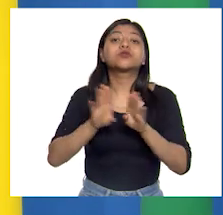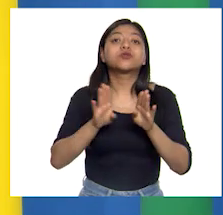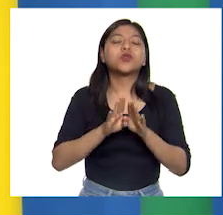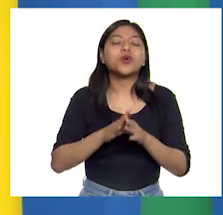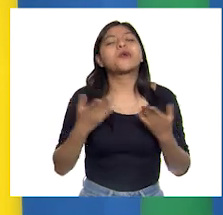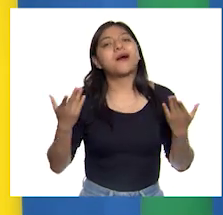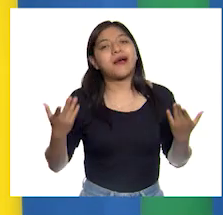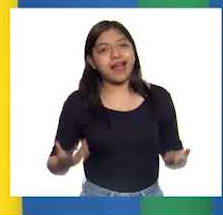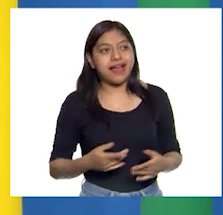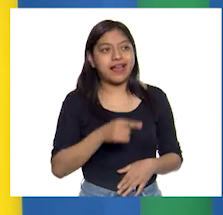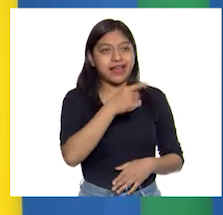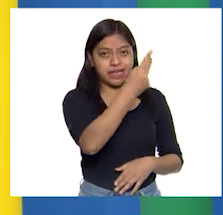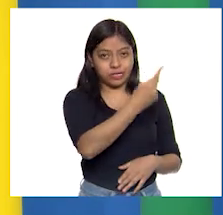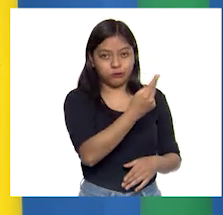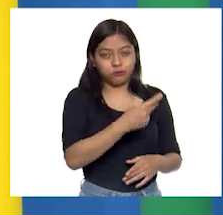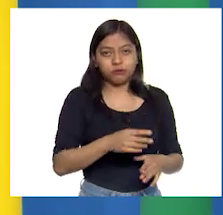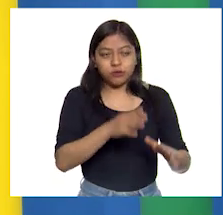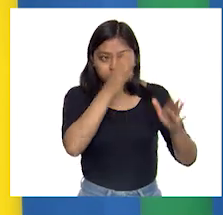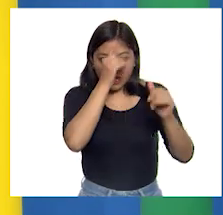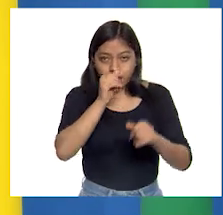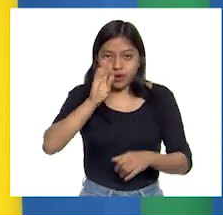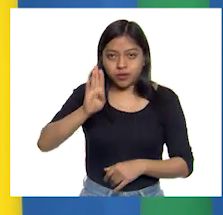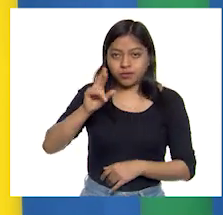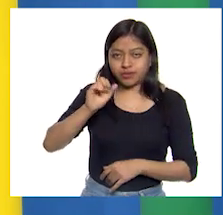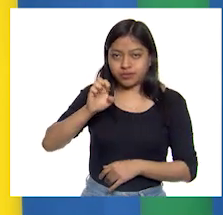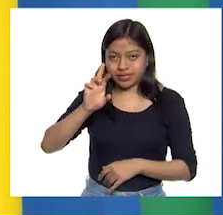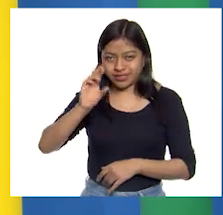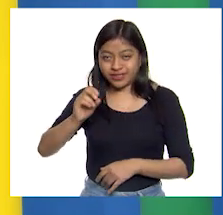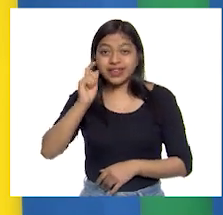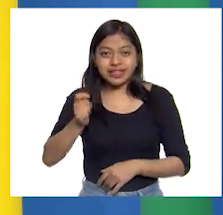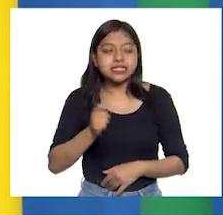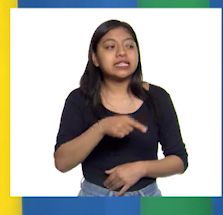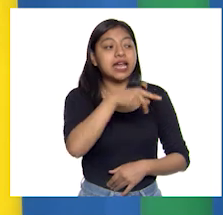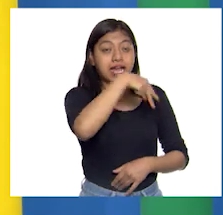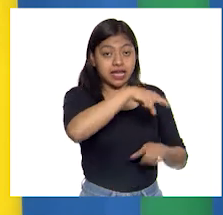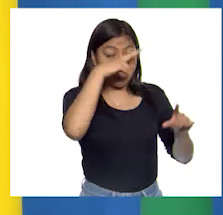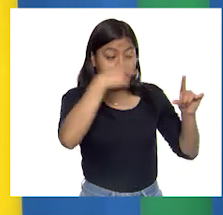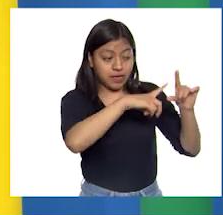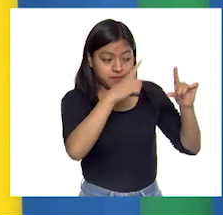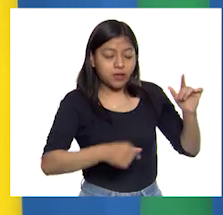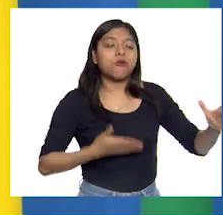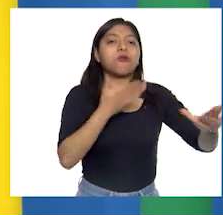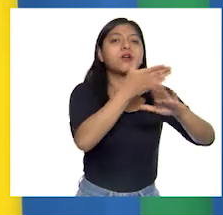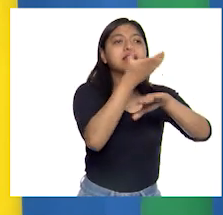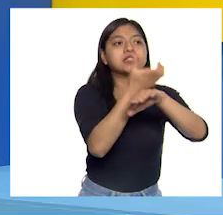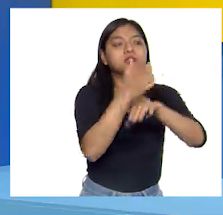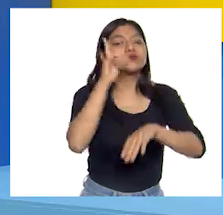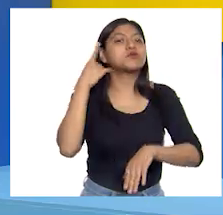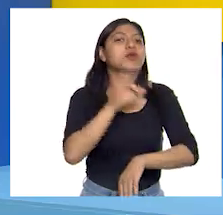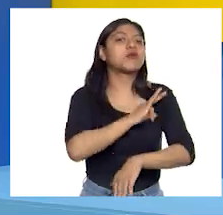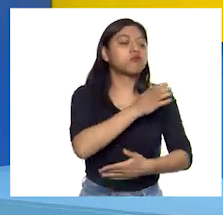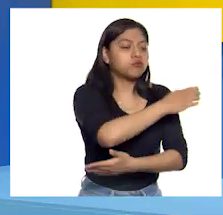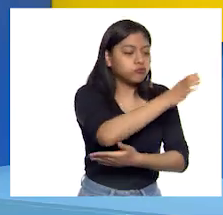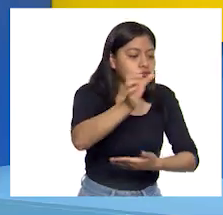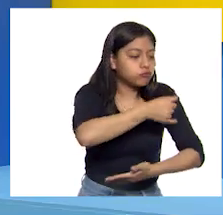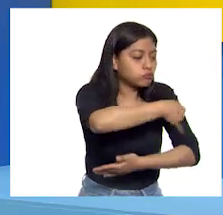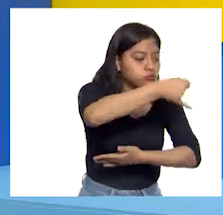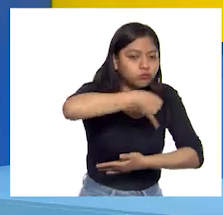la participación de México en la Segunda Guerra Mundial, que sucedió en dos sentidos, de manera militar, pero también de forma